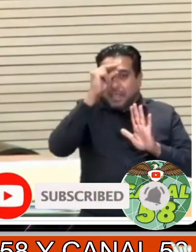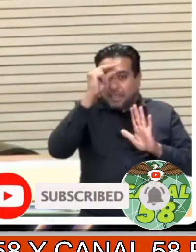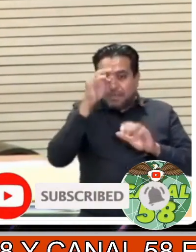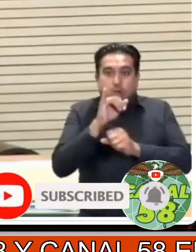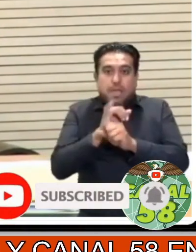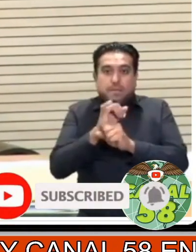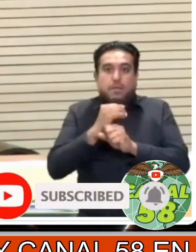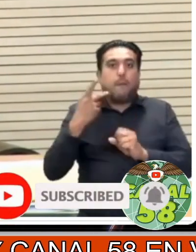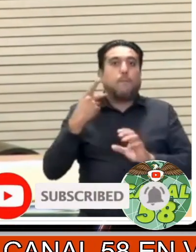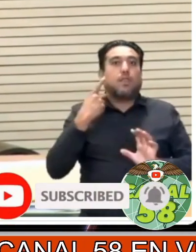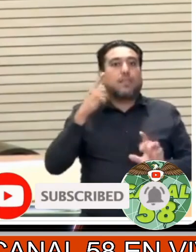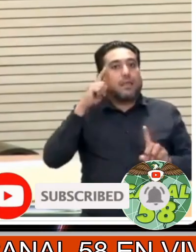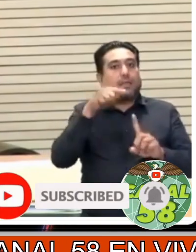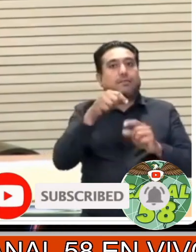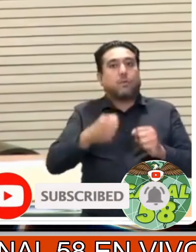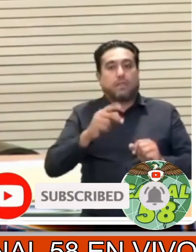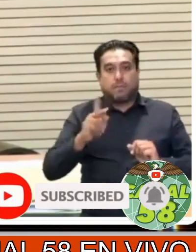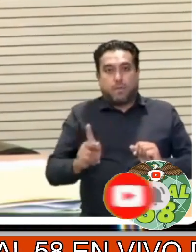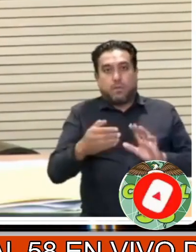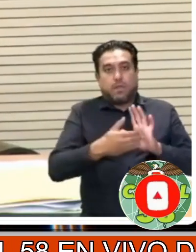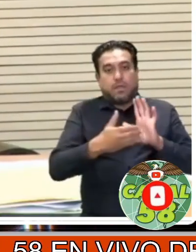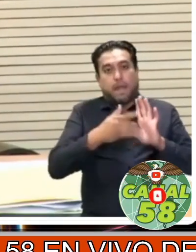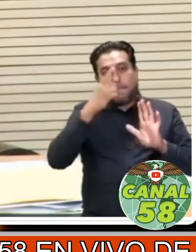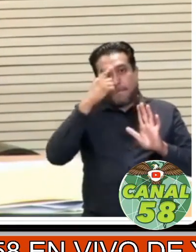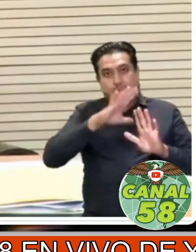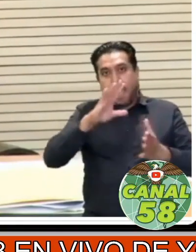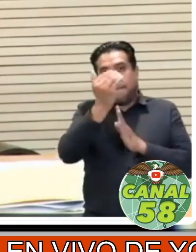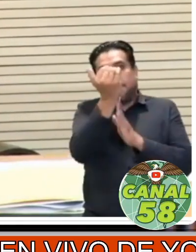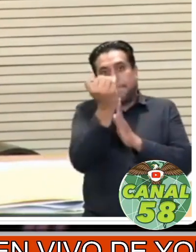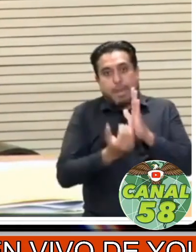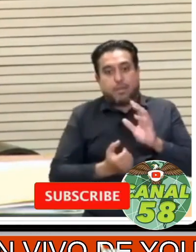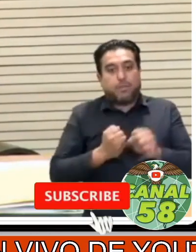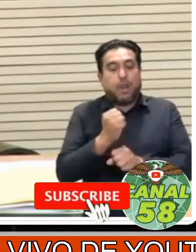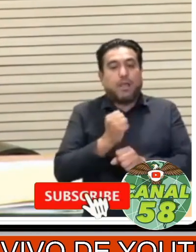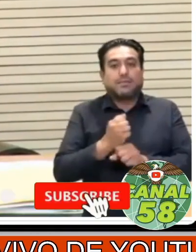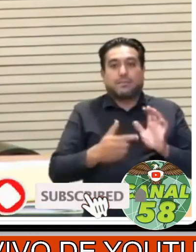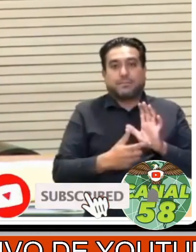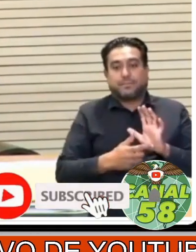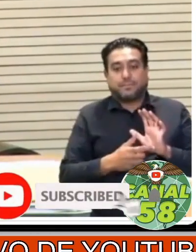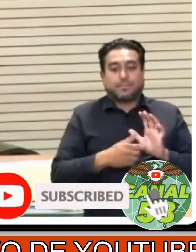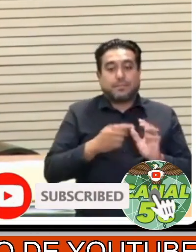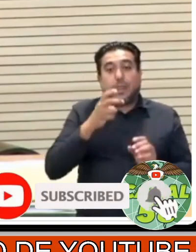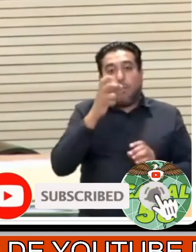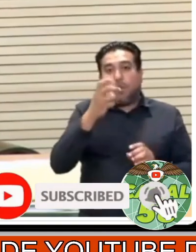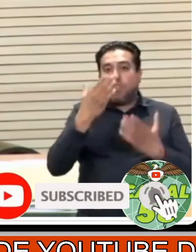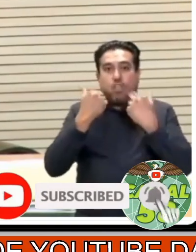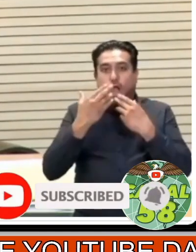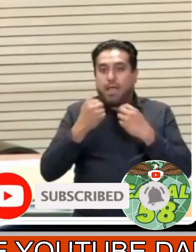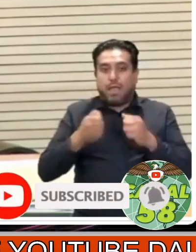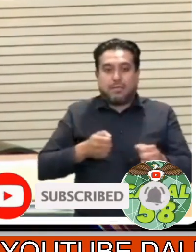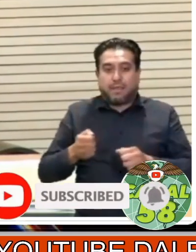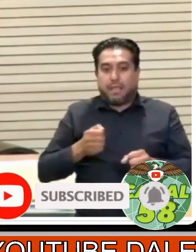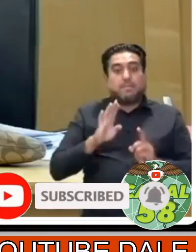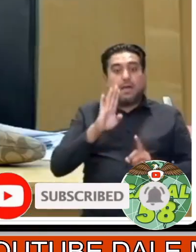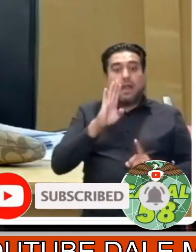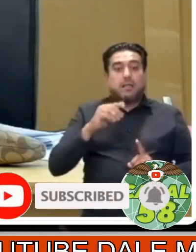de política en materia de seguridad pública y erradicación de la violencia, la verdad es que ninguna estrategia de seguridad tendrá